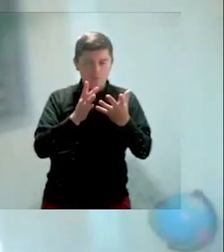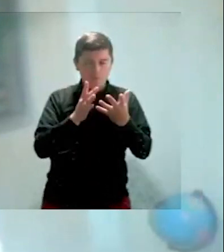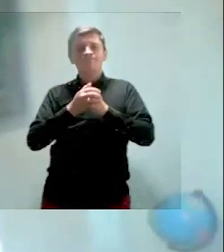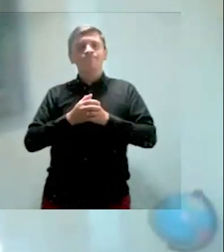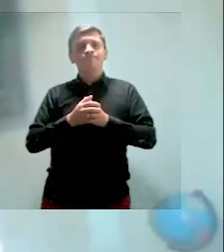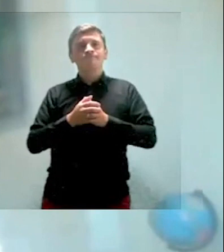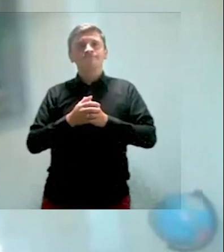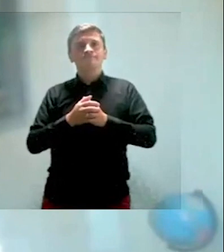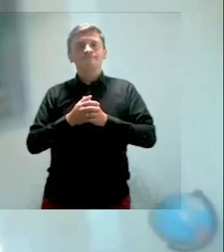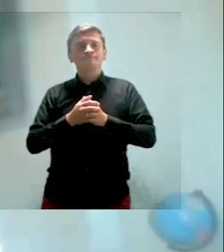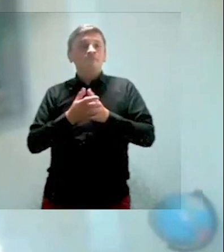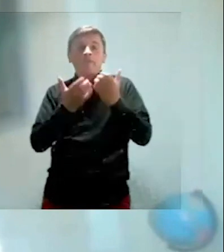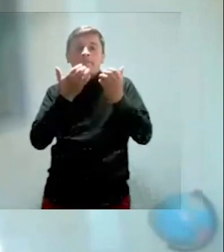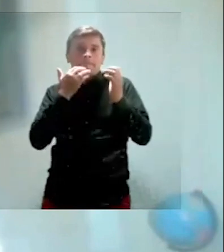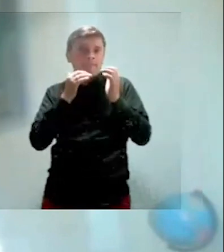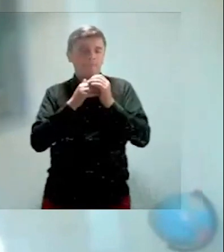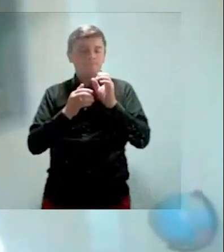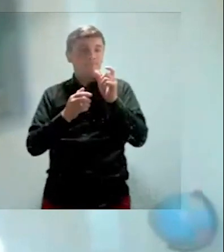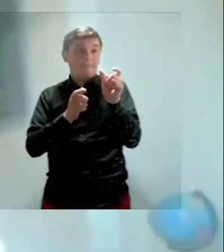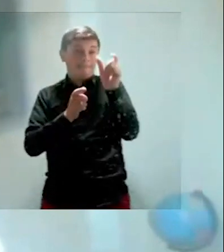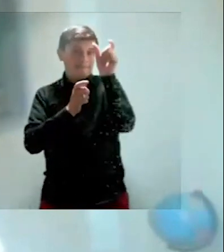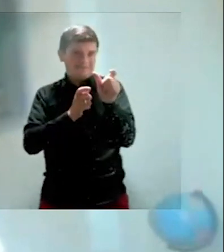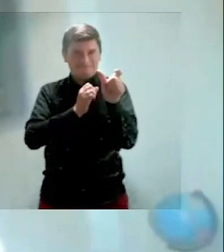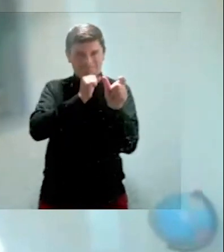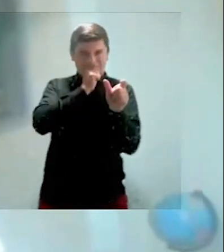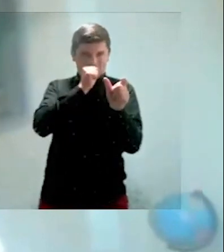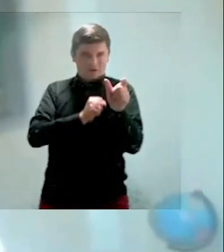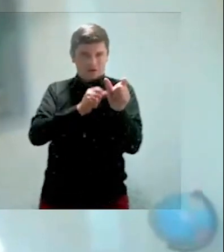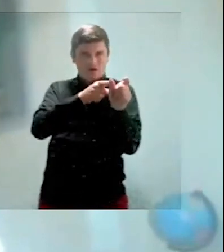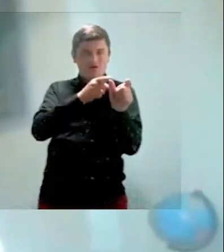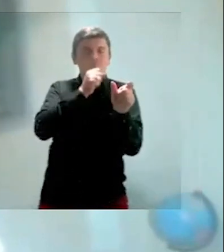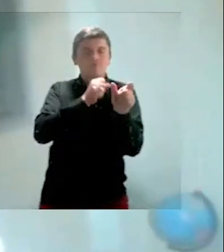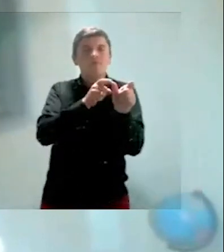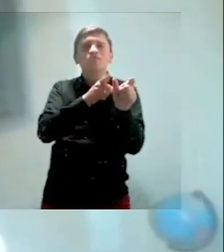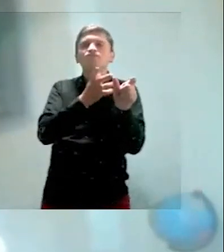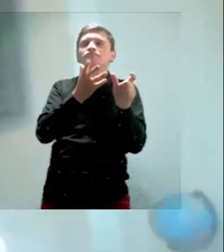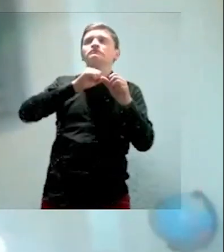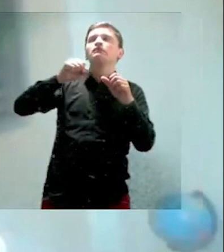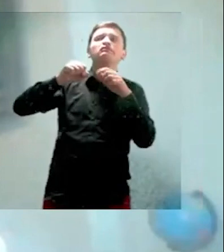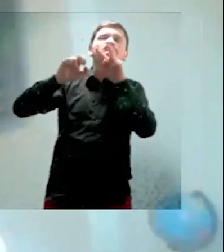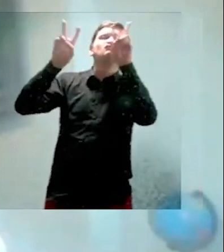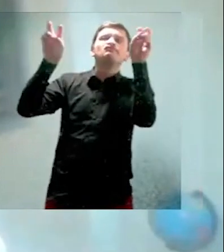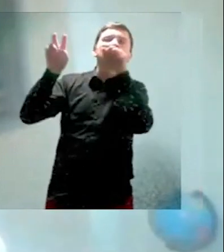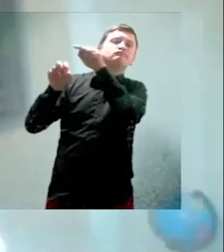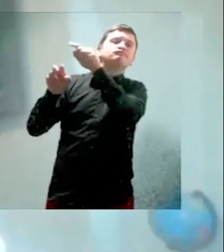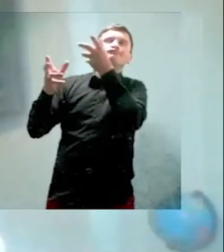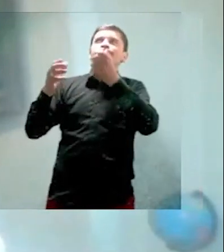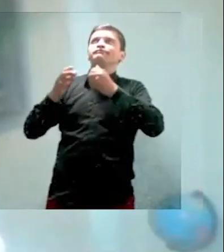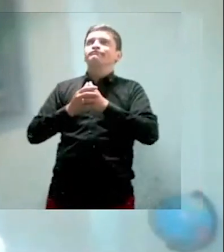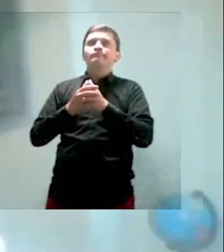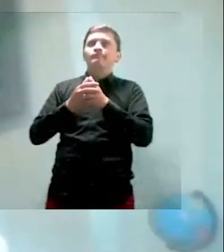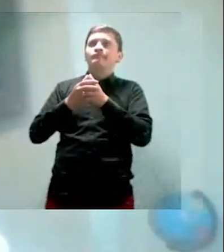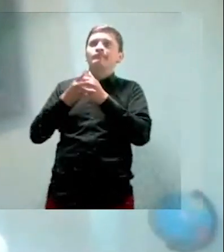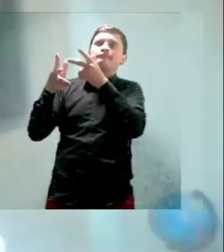que corría su vida y sus condiciones personales y económicas que estaban en riesgo y que además no